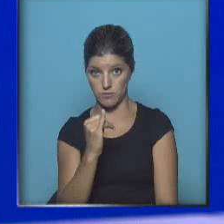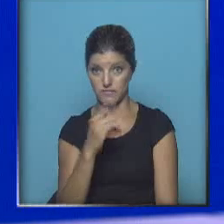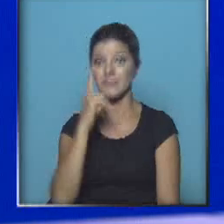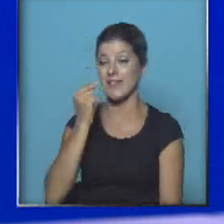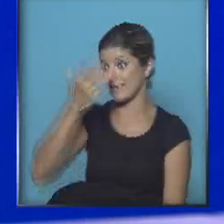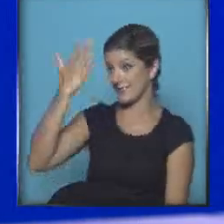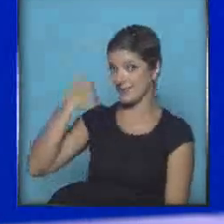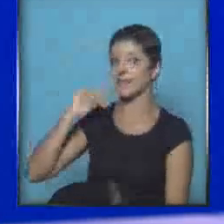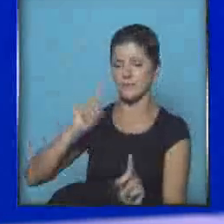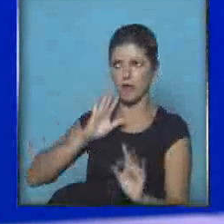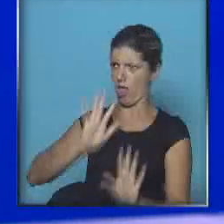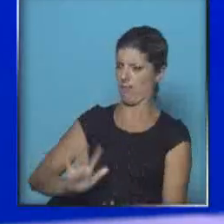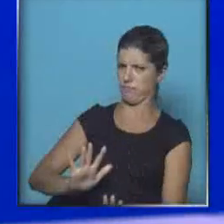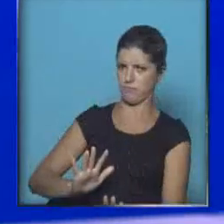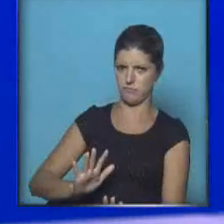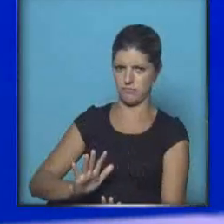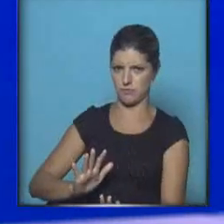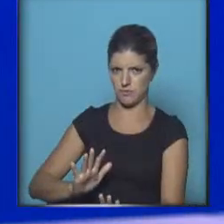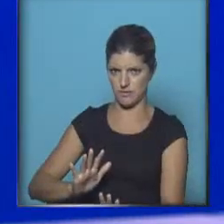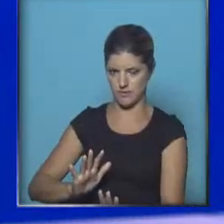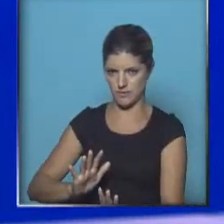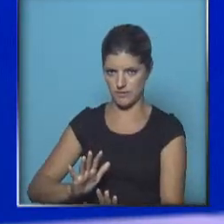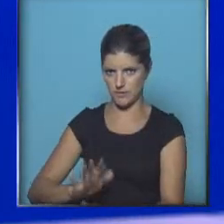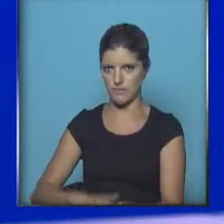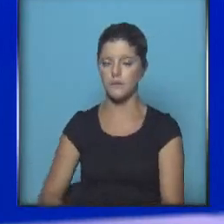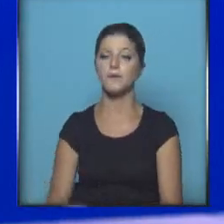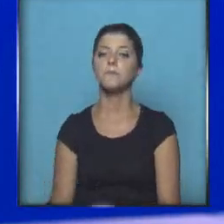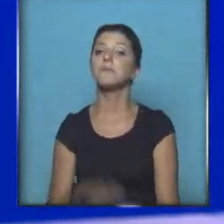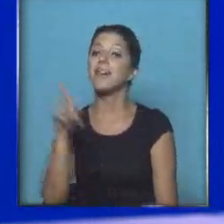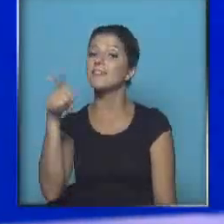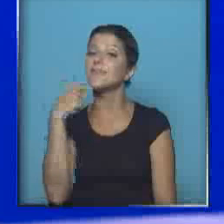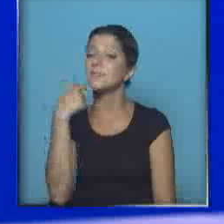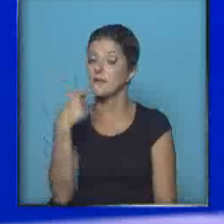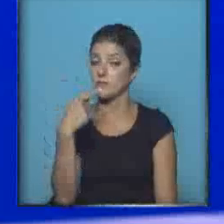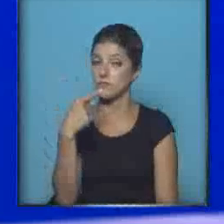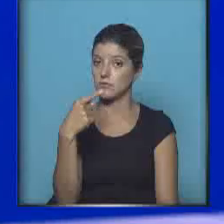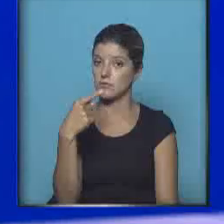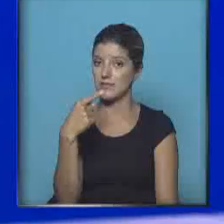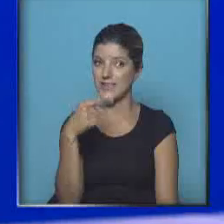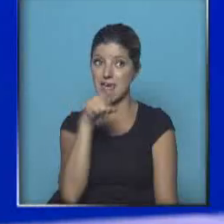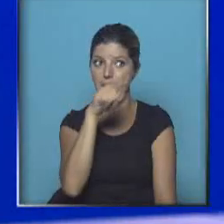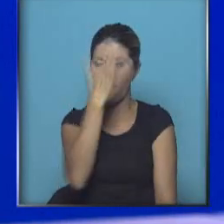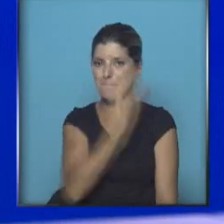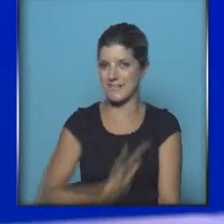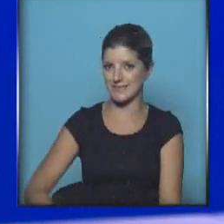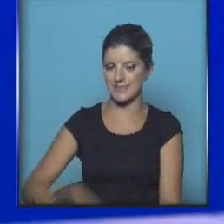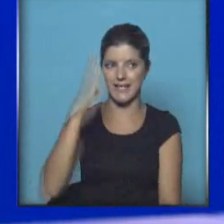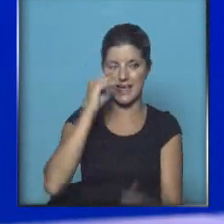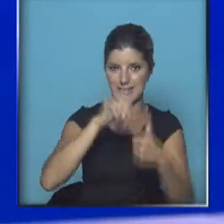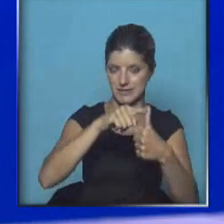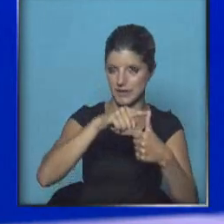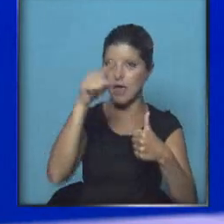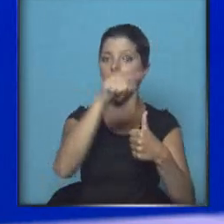días también es muy impactante. Acusar nada menos que a la Presidenta y al